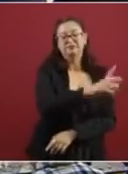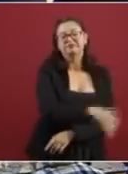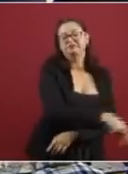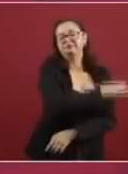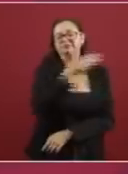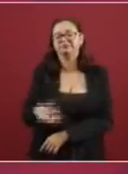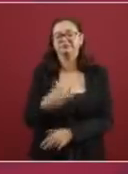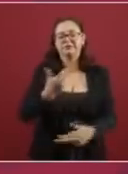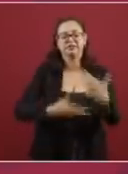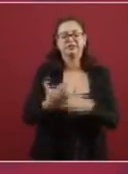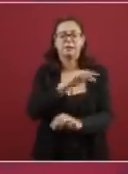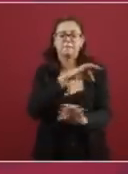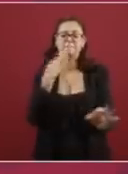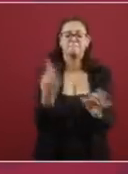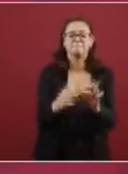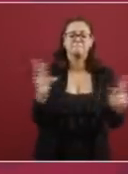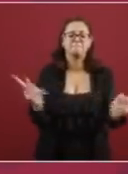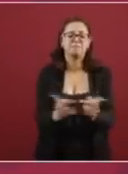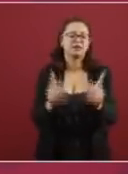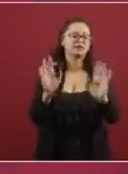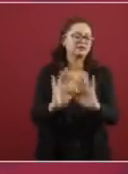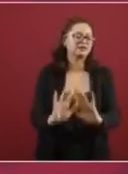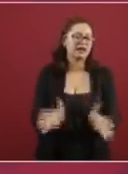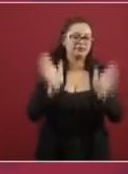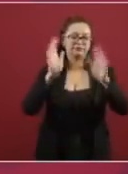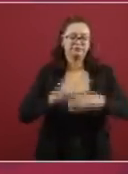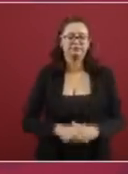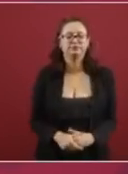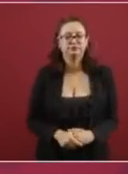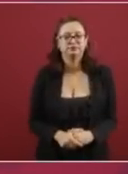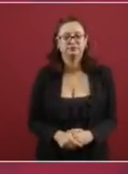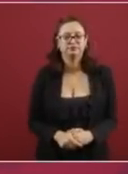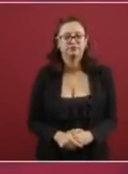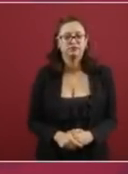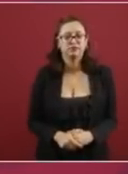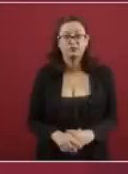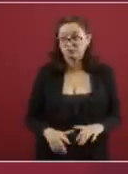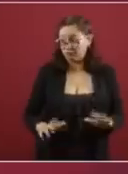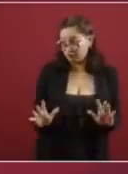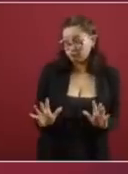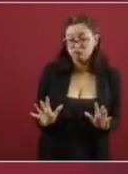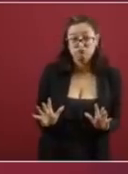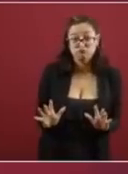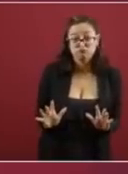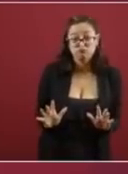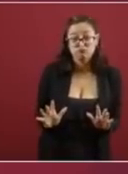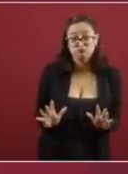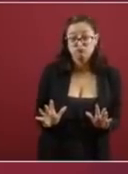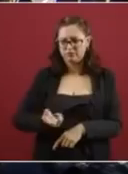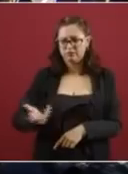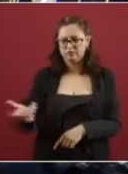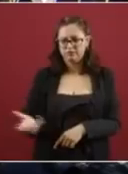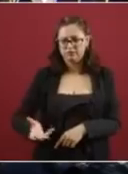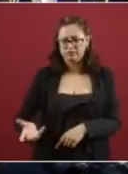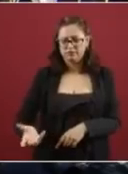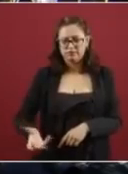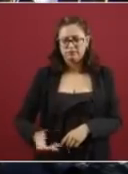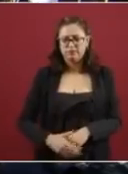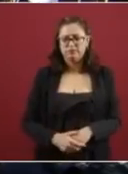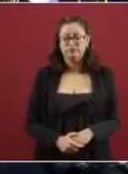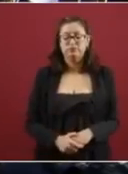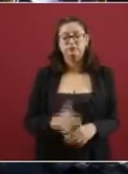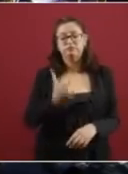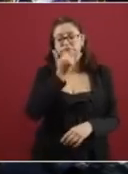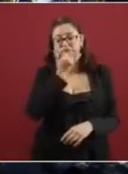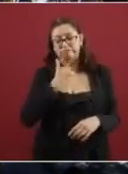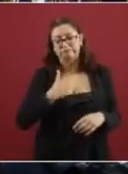Entonces, no sé si de esa manera habrían protestas. Creo que